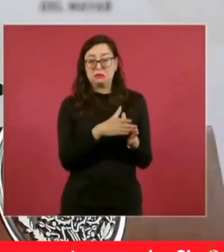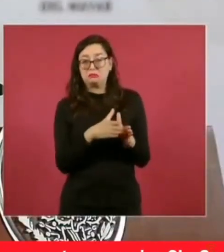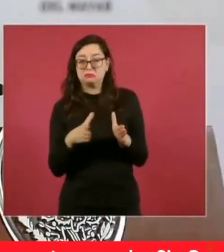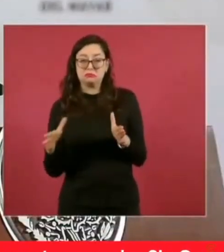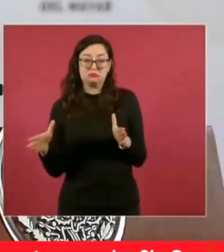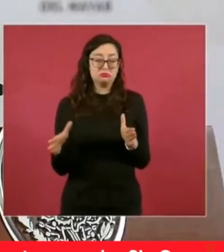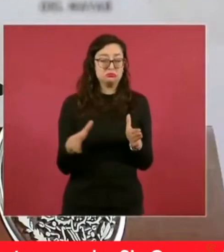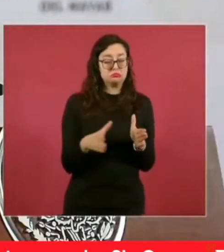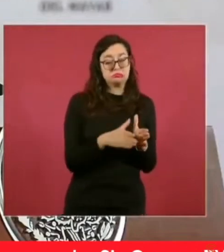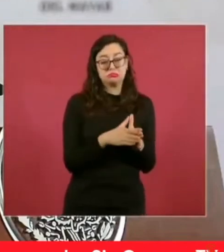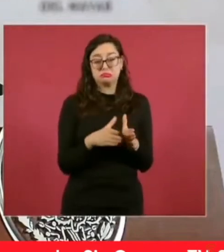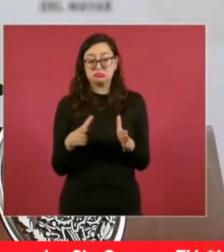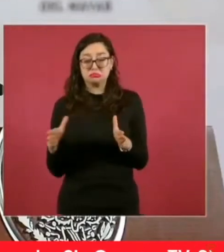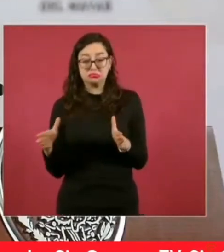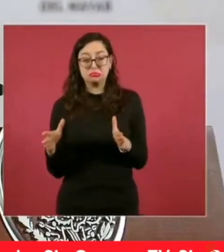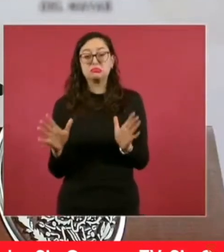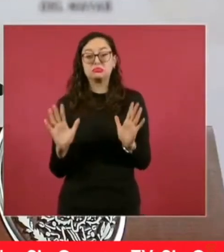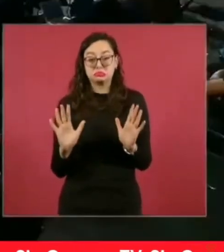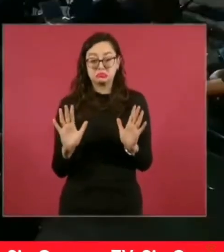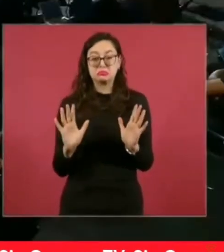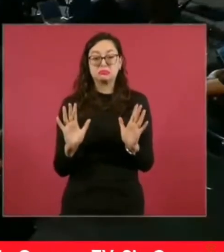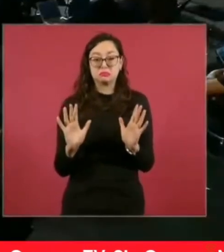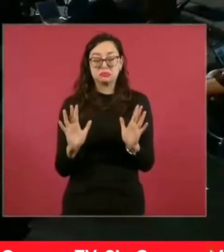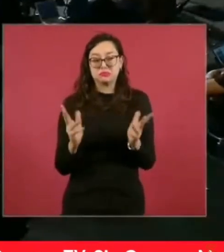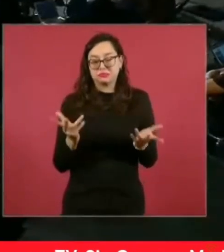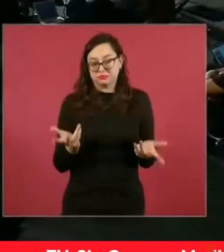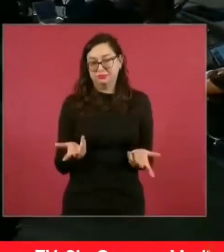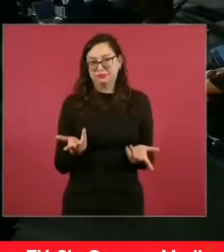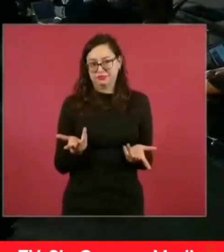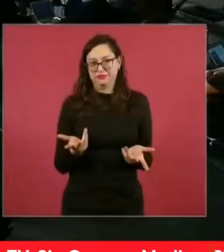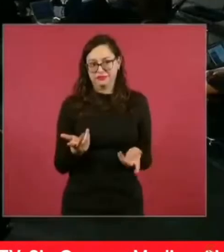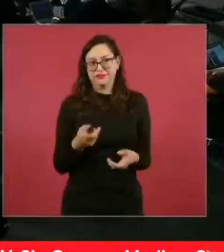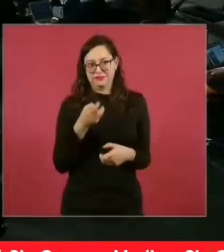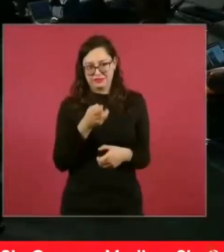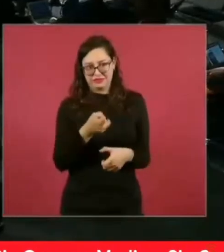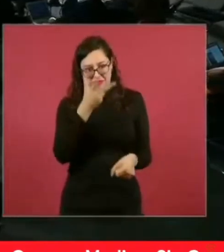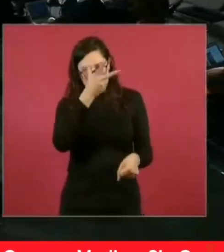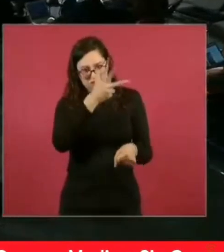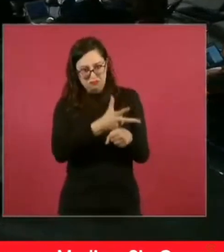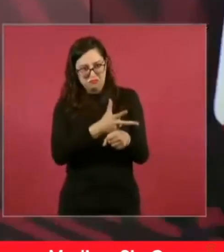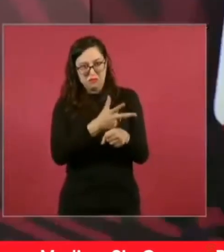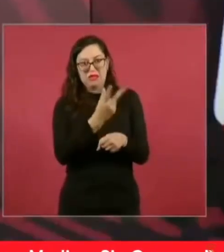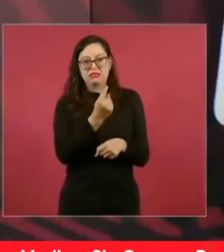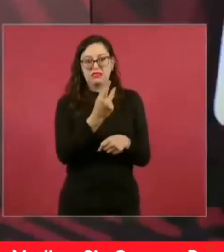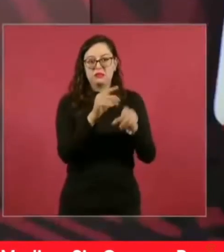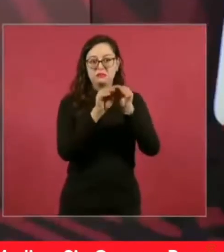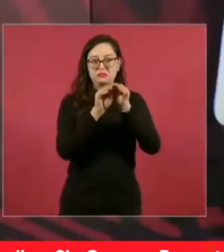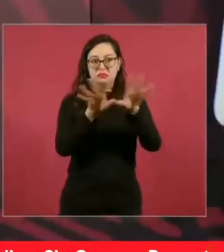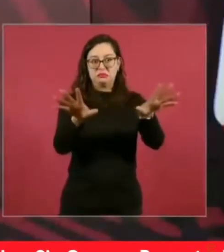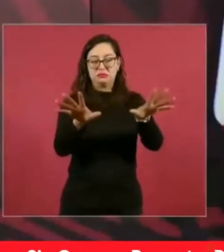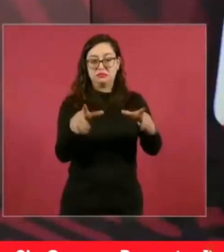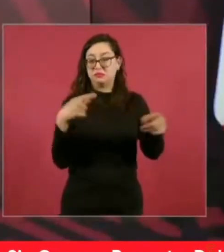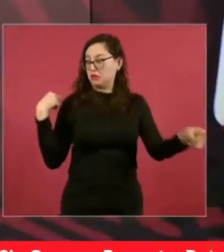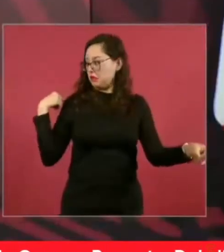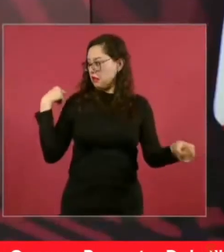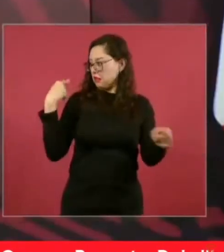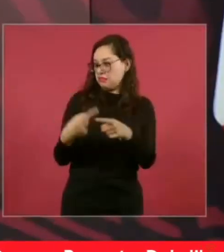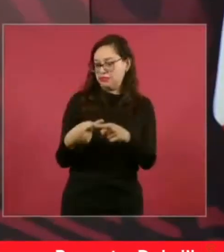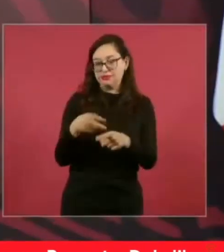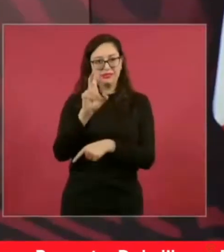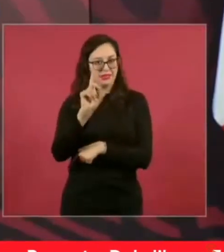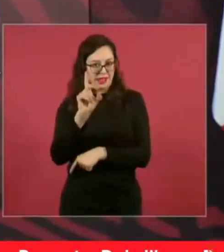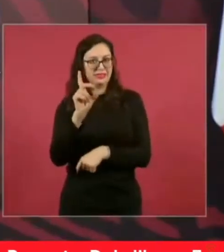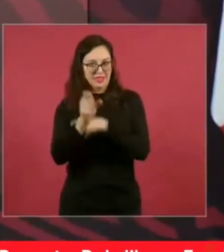como en el ¿Qué nos pasa? Pues estamos hablando del 90, tiene 30 años, ¿no? Más de 30